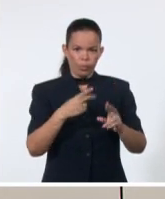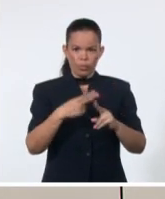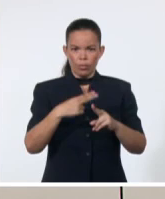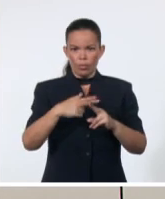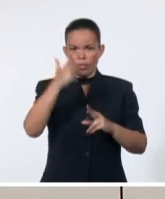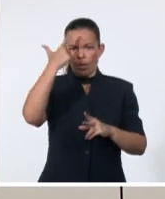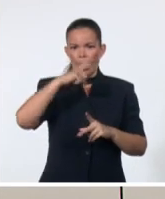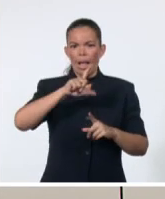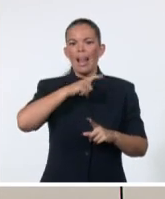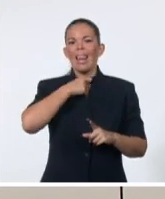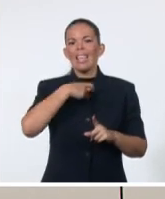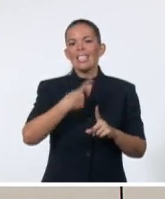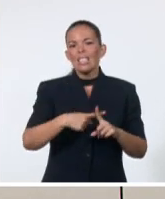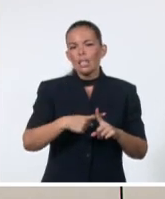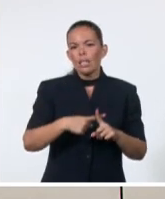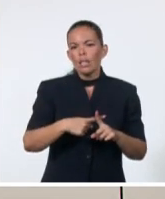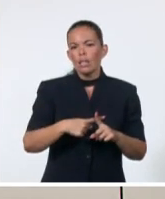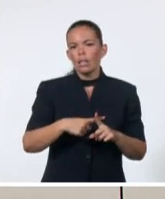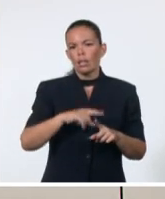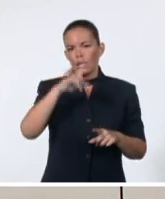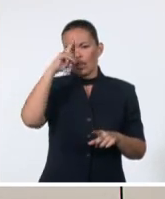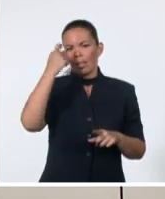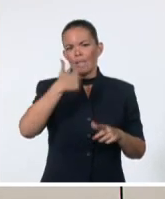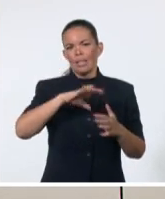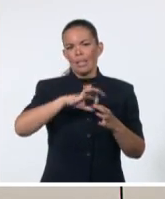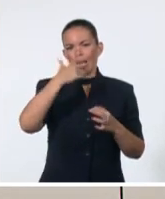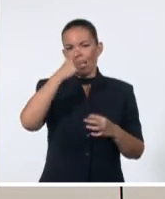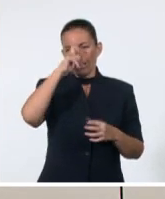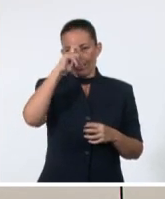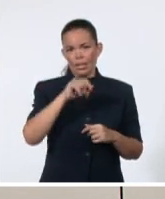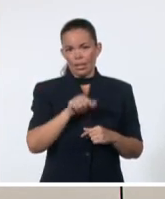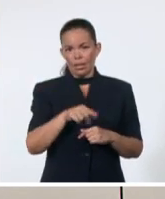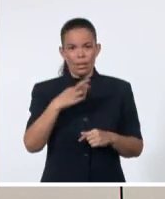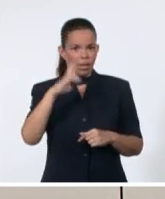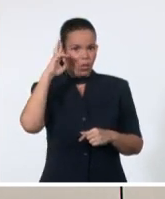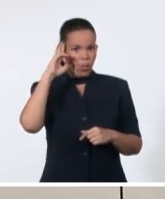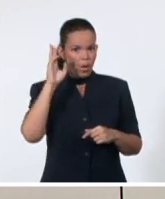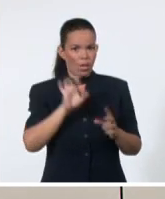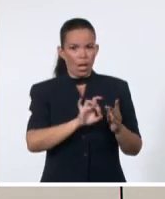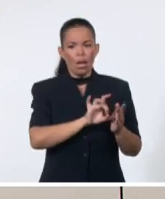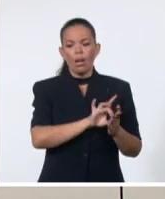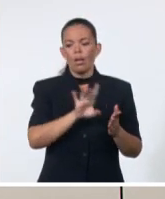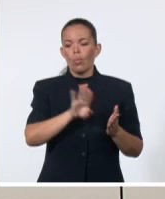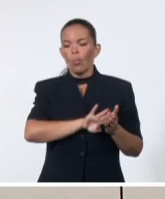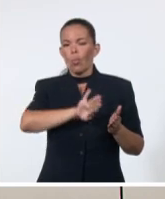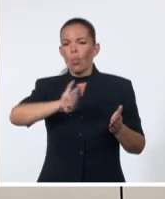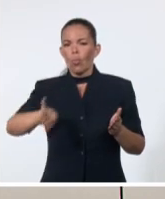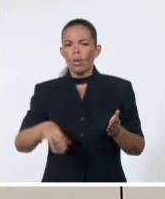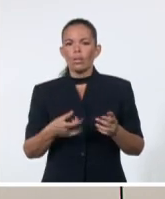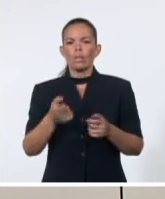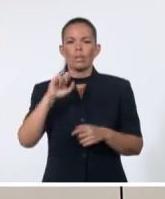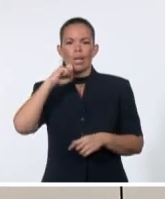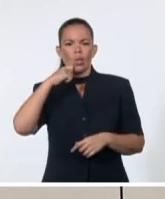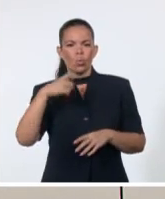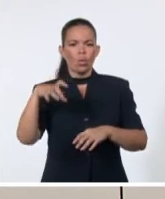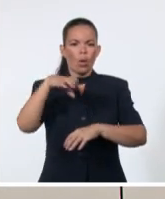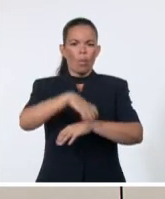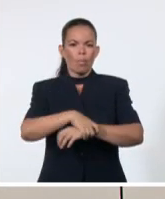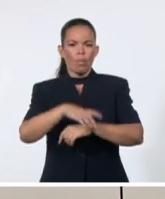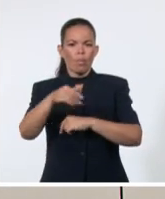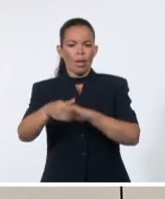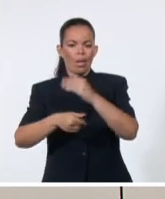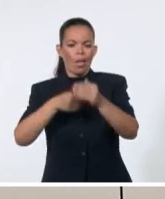extraditado a Estados Unidos desde Cabo Verde, acusado de un supuesto caso de lavado de dinero. Es un paso